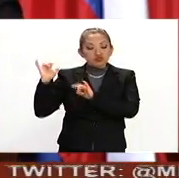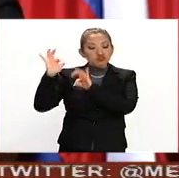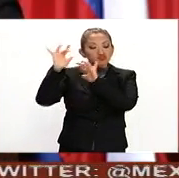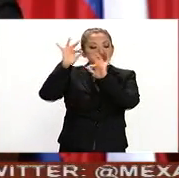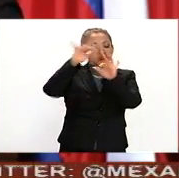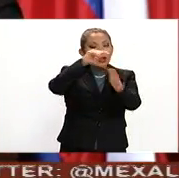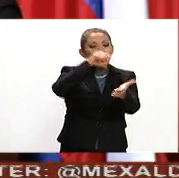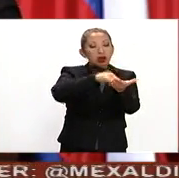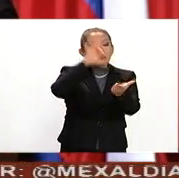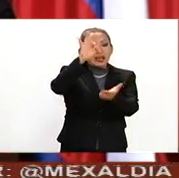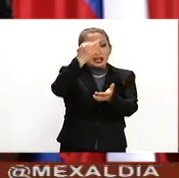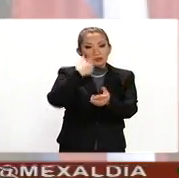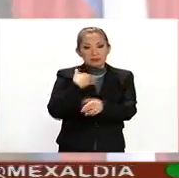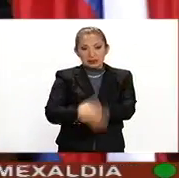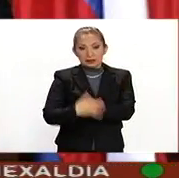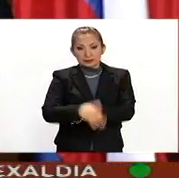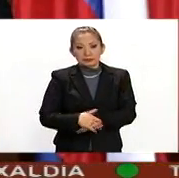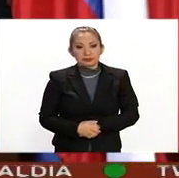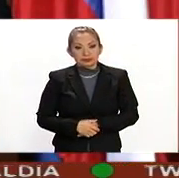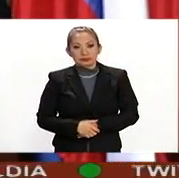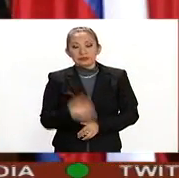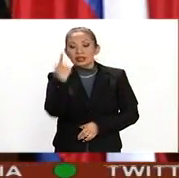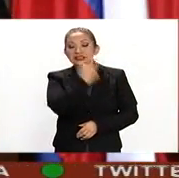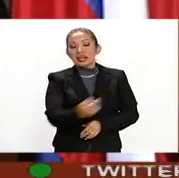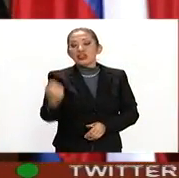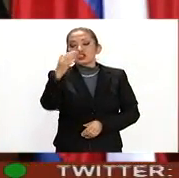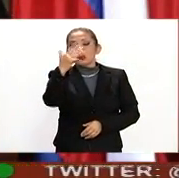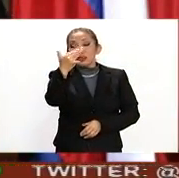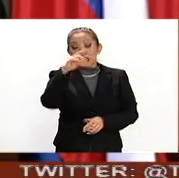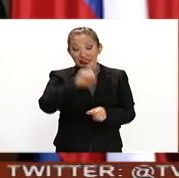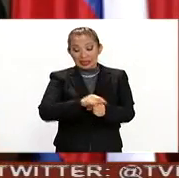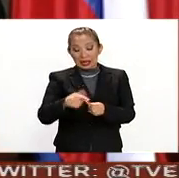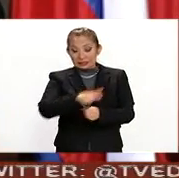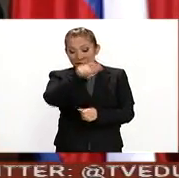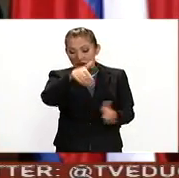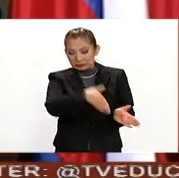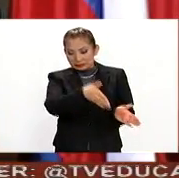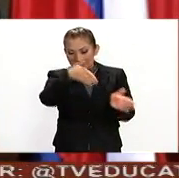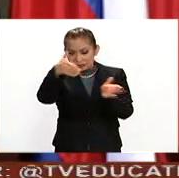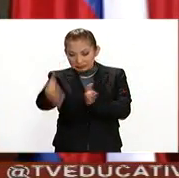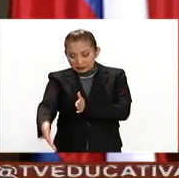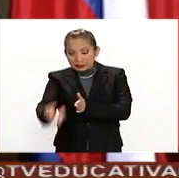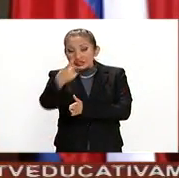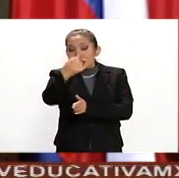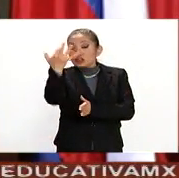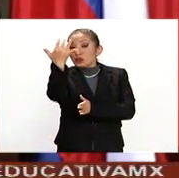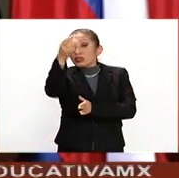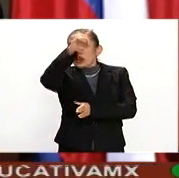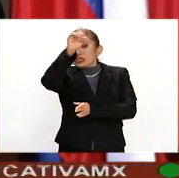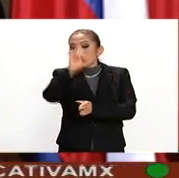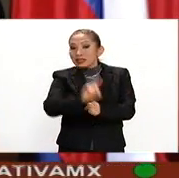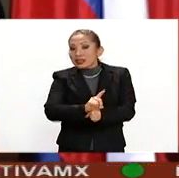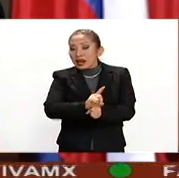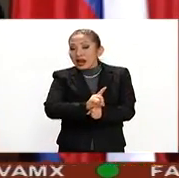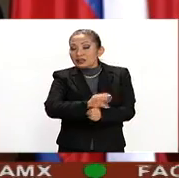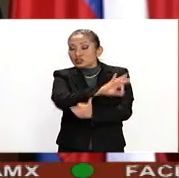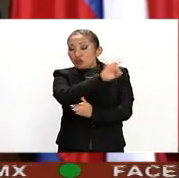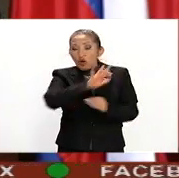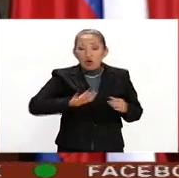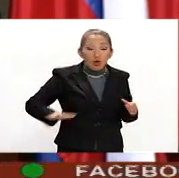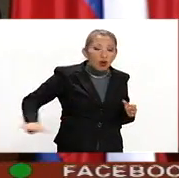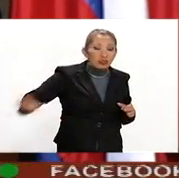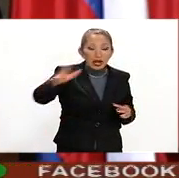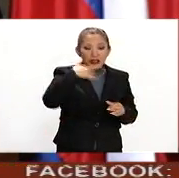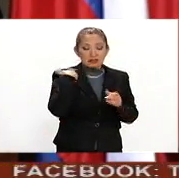zonas veredales transitorias. Y en 150 días, tan solo 150, todas